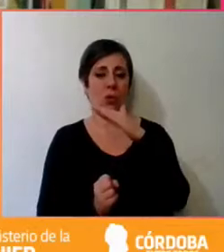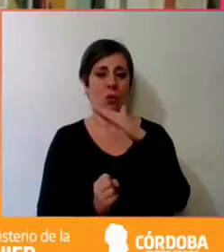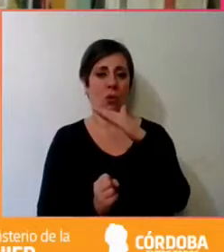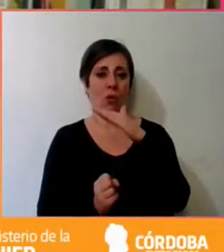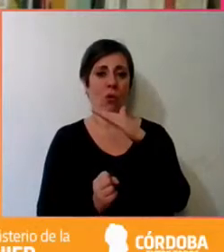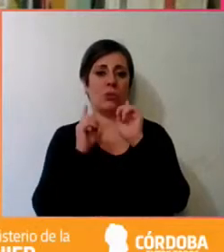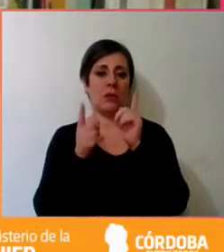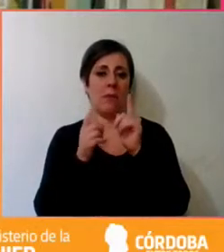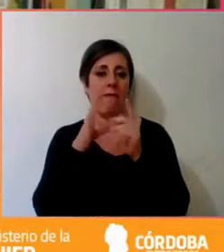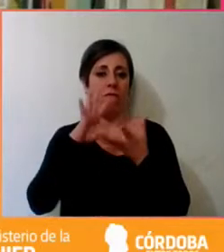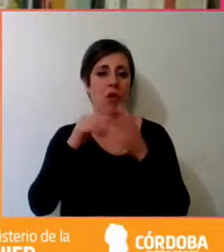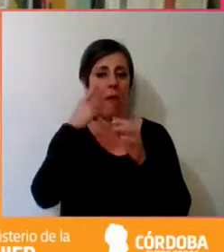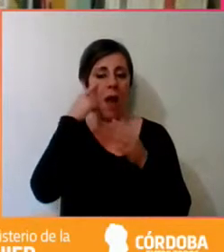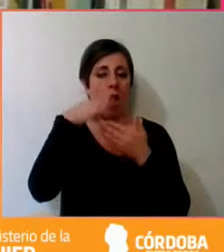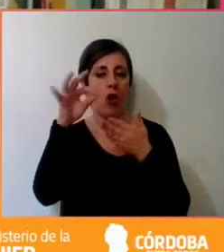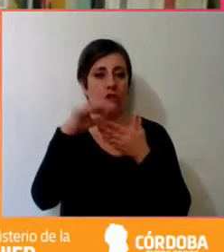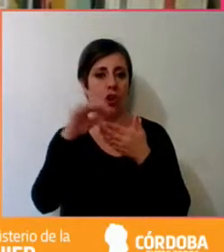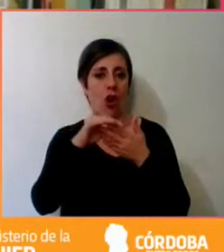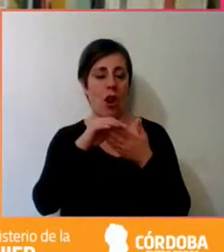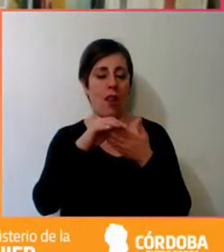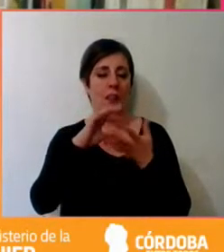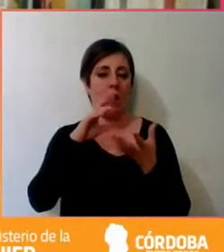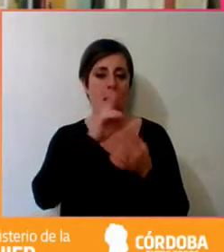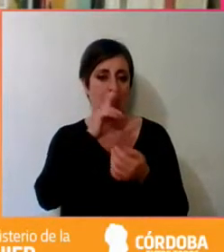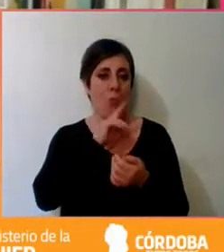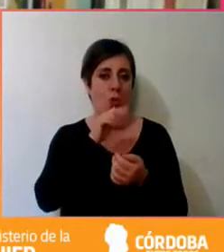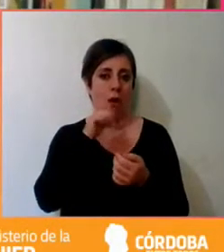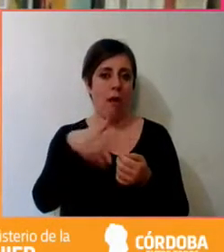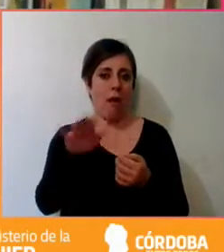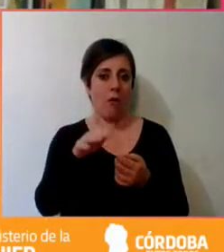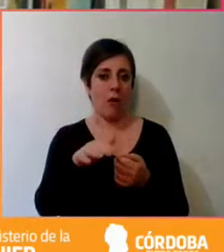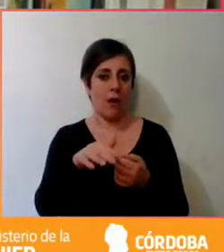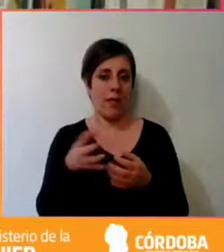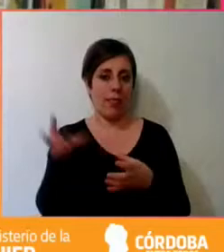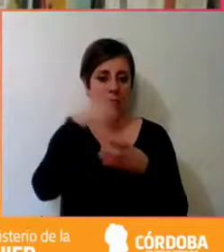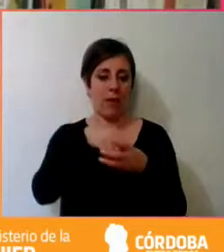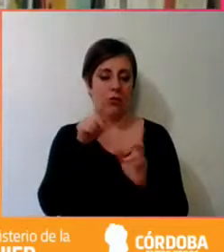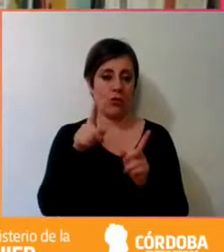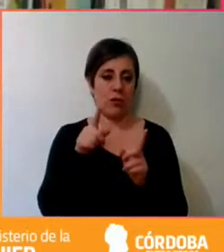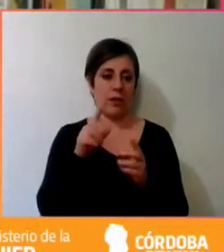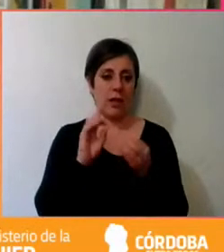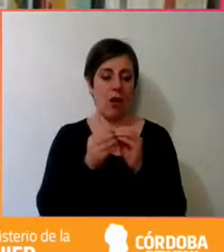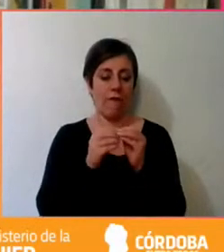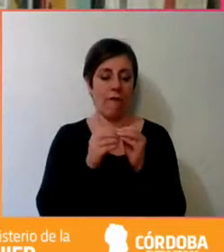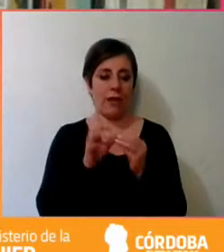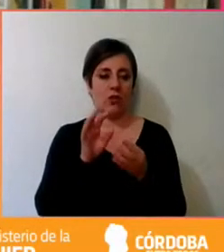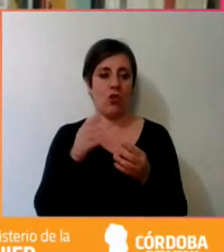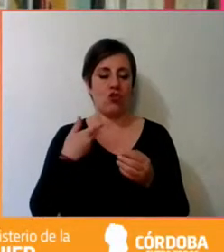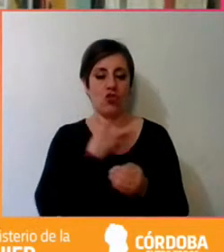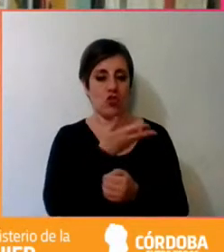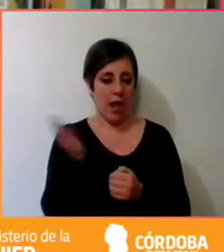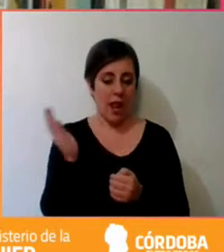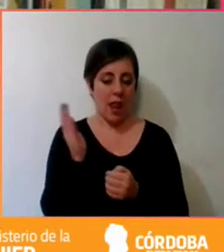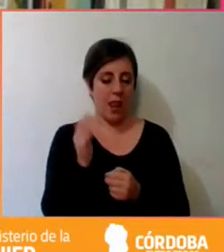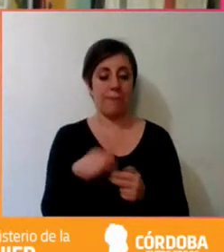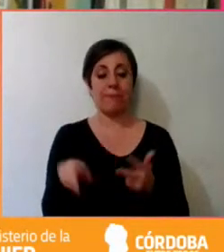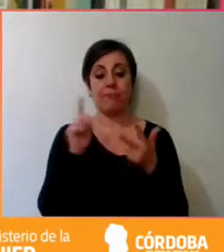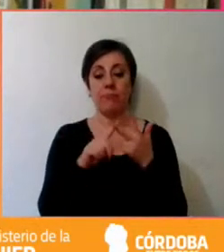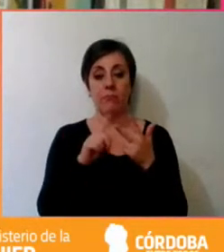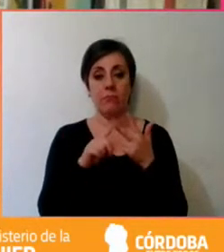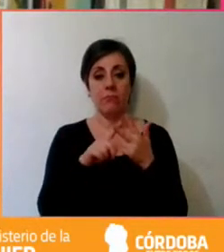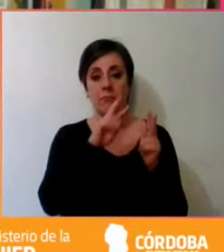forma de control del cuerpo de la mujer que está ahora y es parte de este nuevo conflicto social. En tercer lugar, el